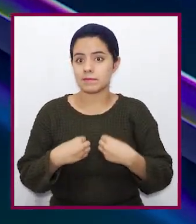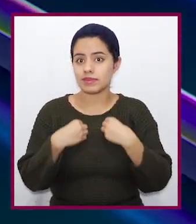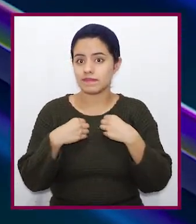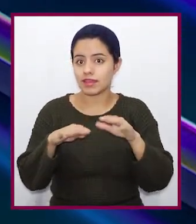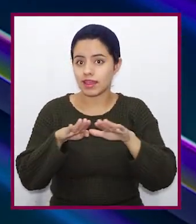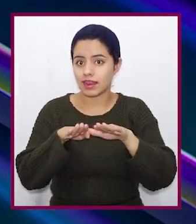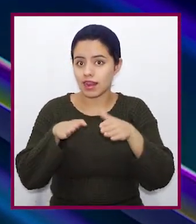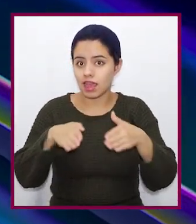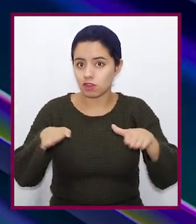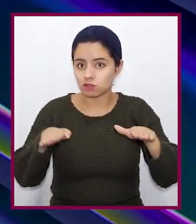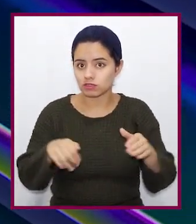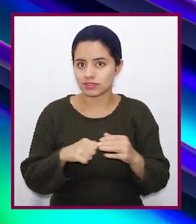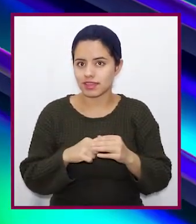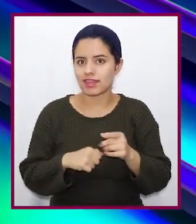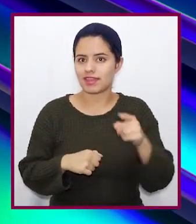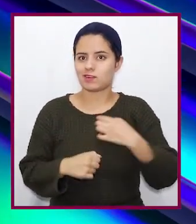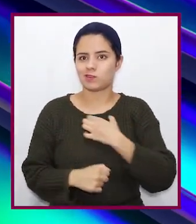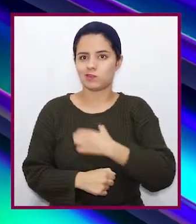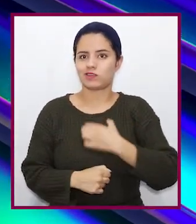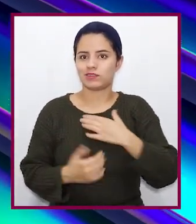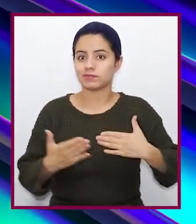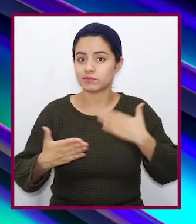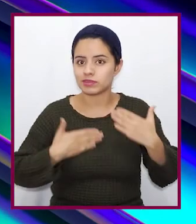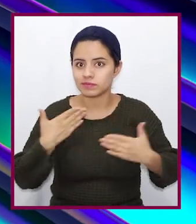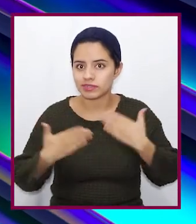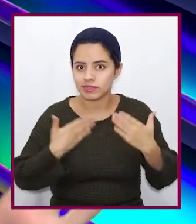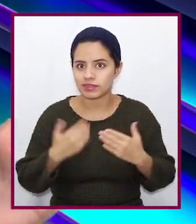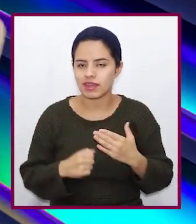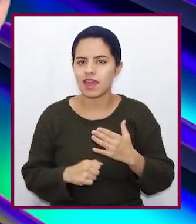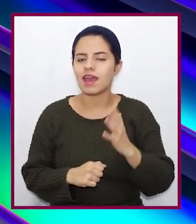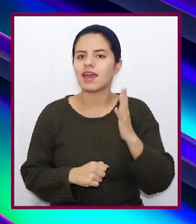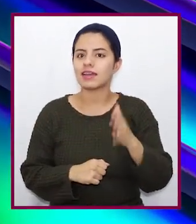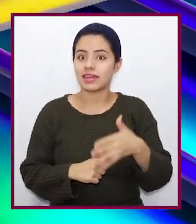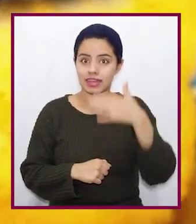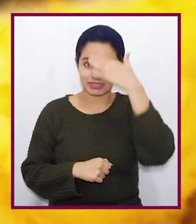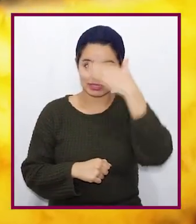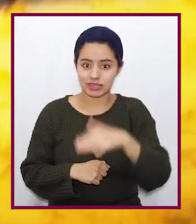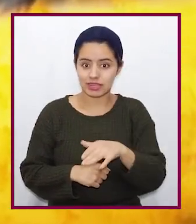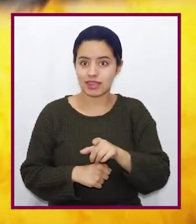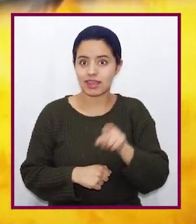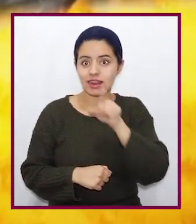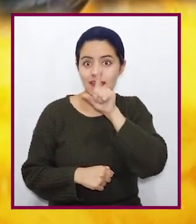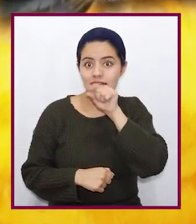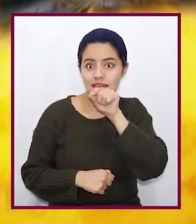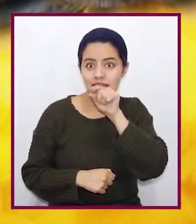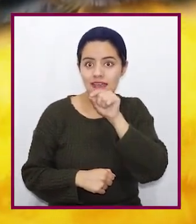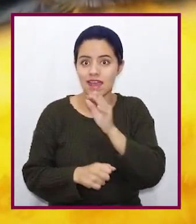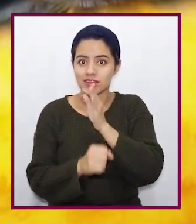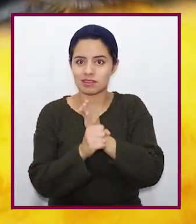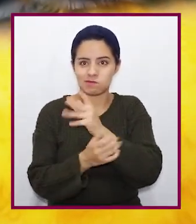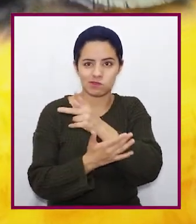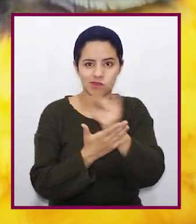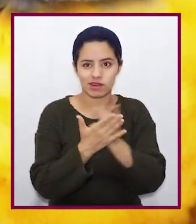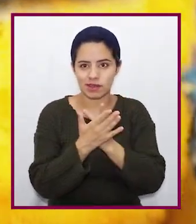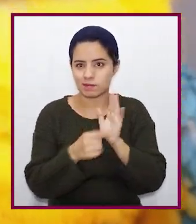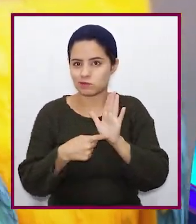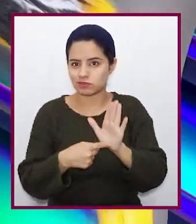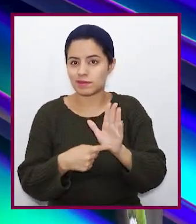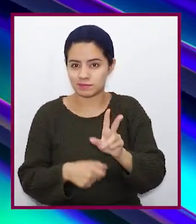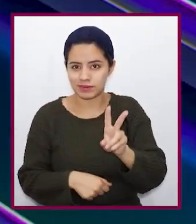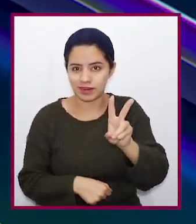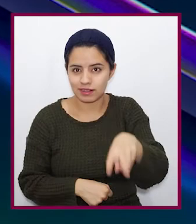costa y es bien alegre. Ya sé, es una guacamaya que va a presentar nuestras secciones. Siempre quise